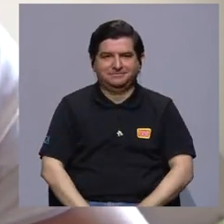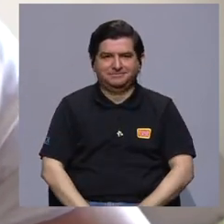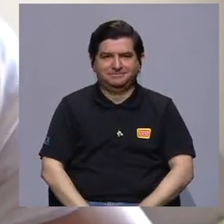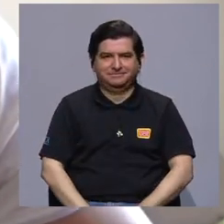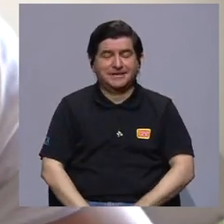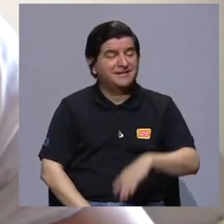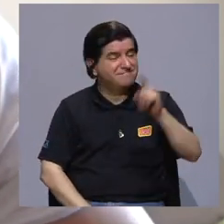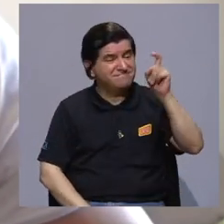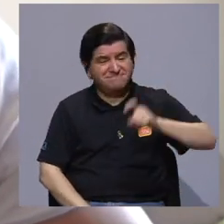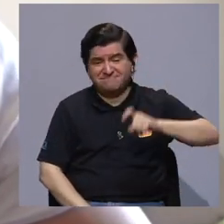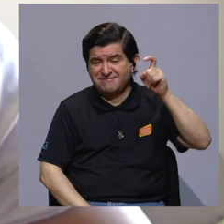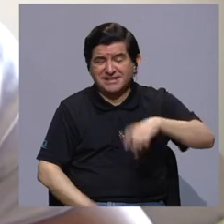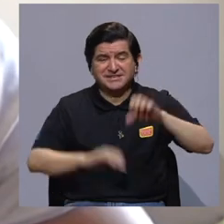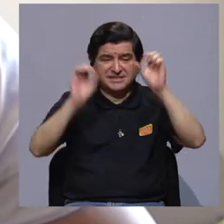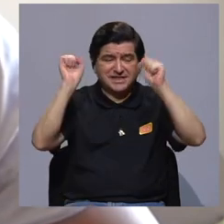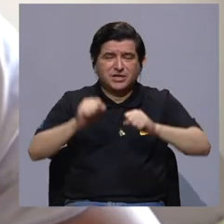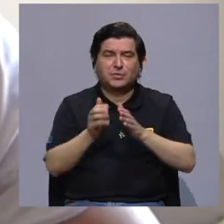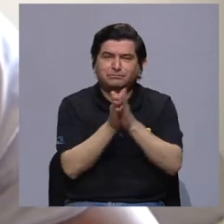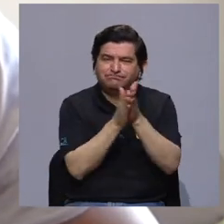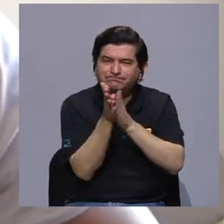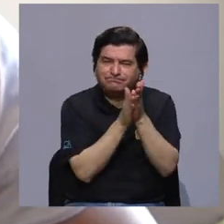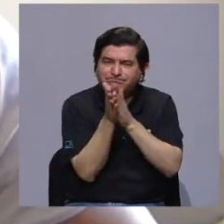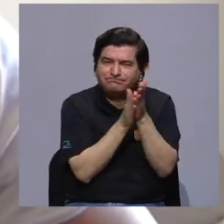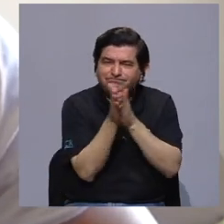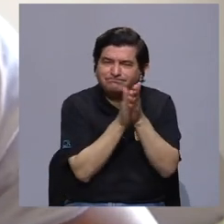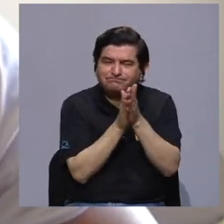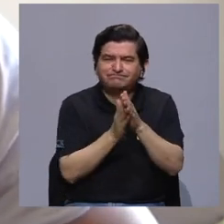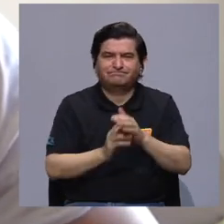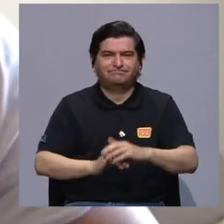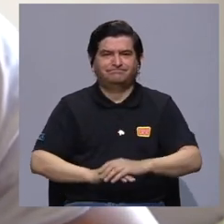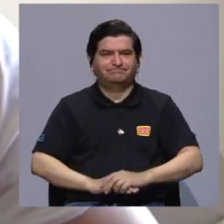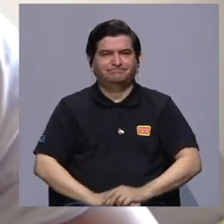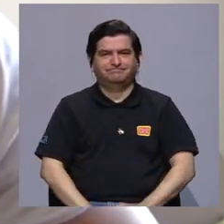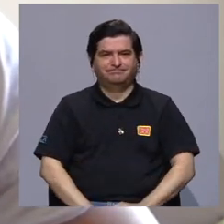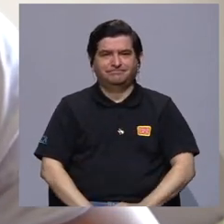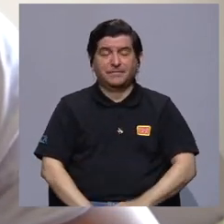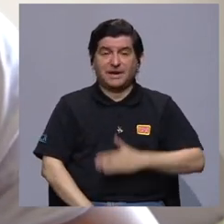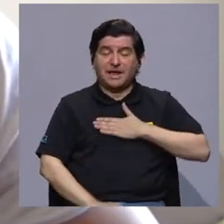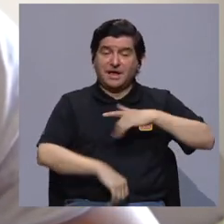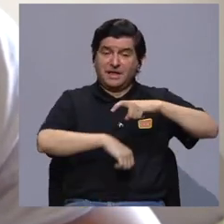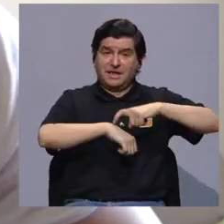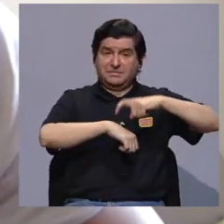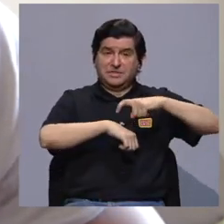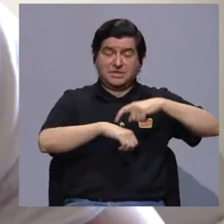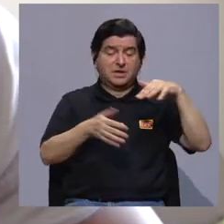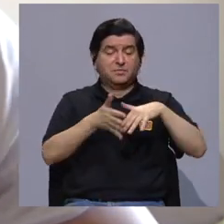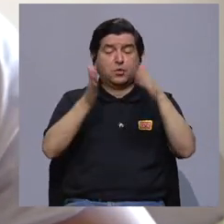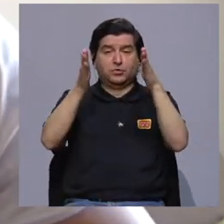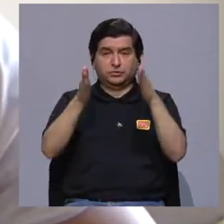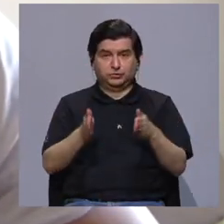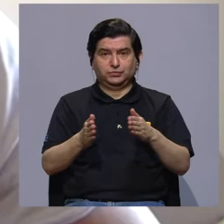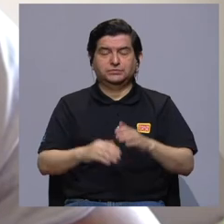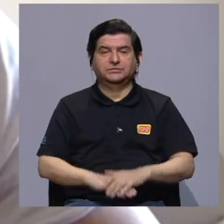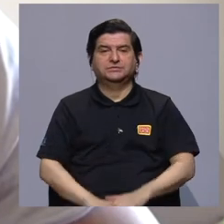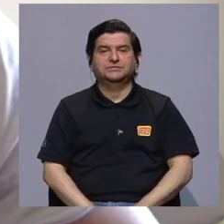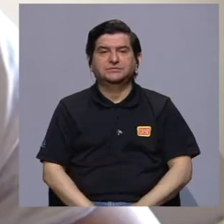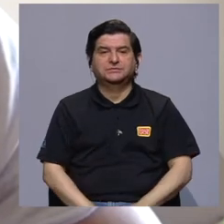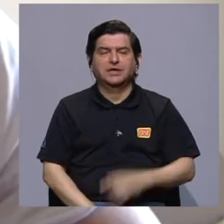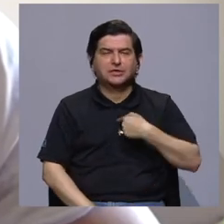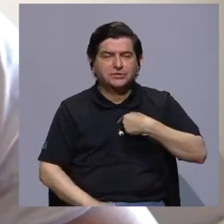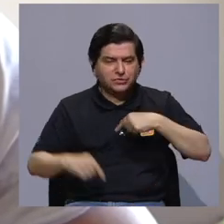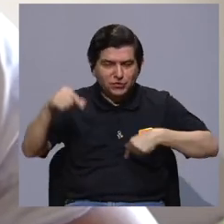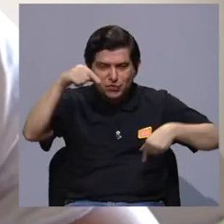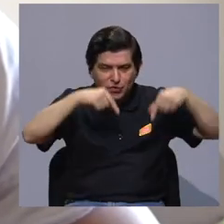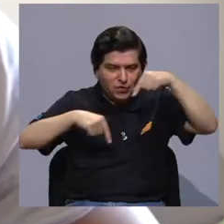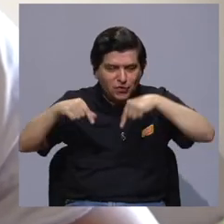general. Es indispensable para poderle sacar provecho. En mis tiempos de estudiante